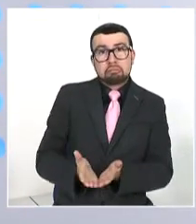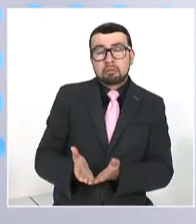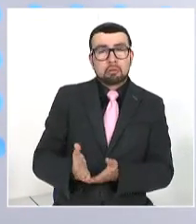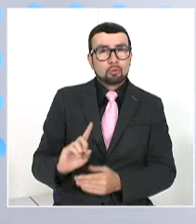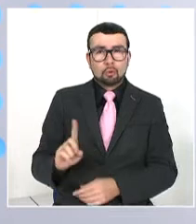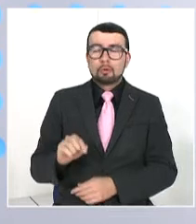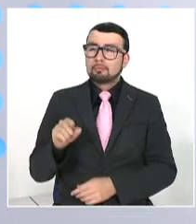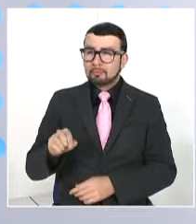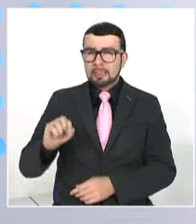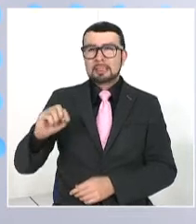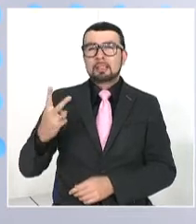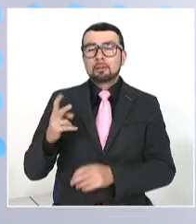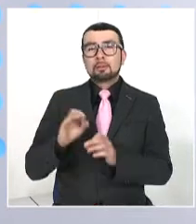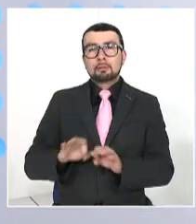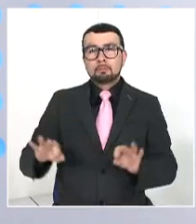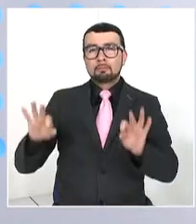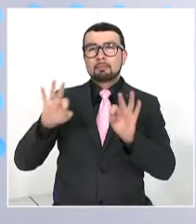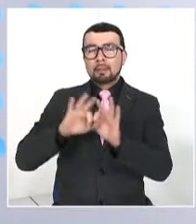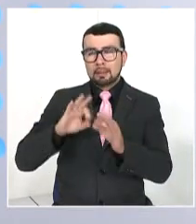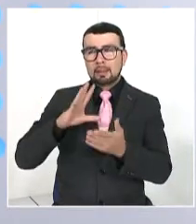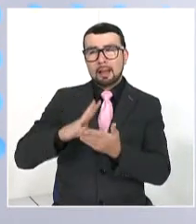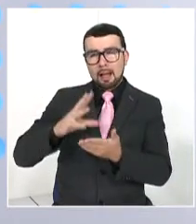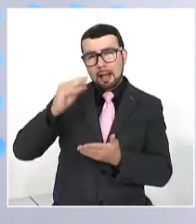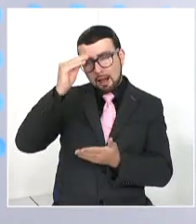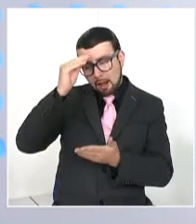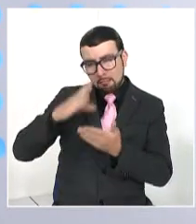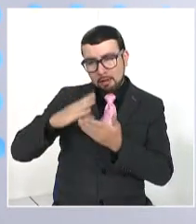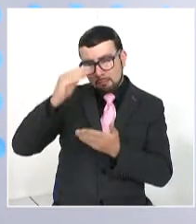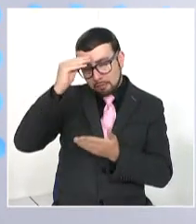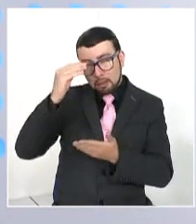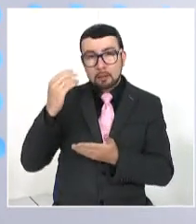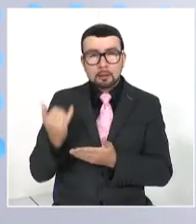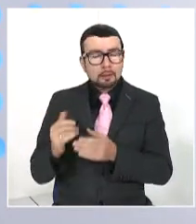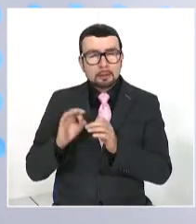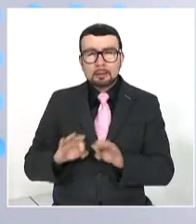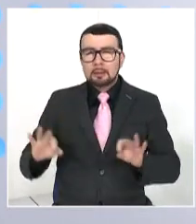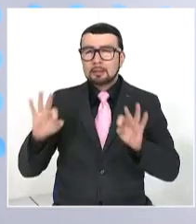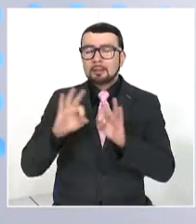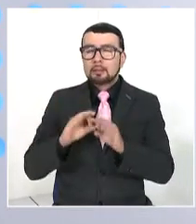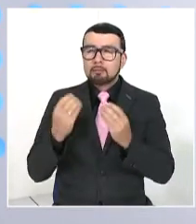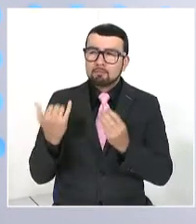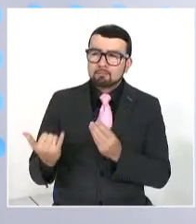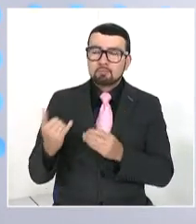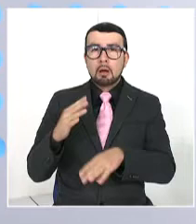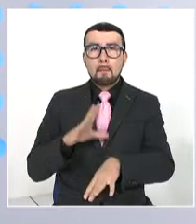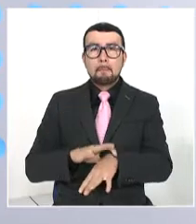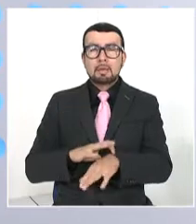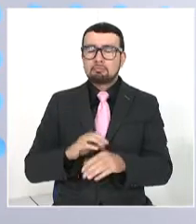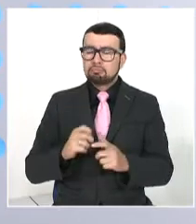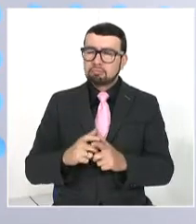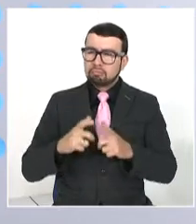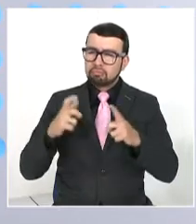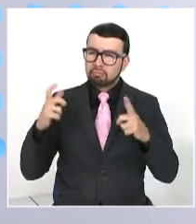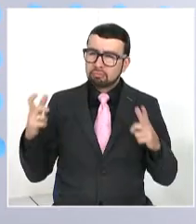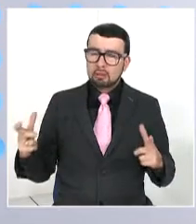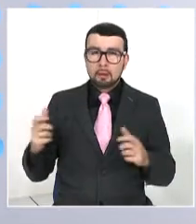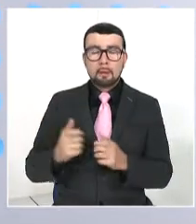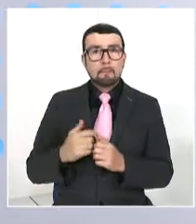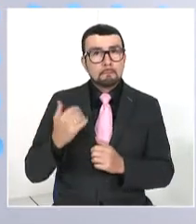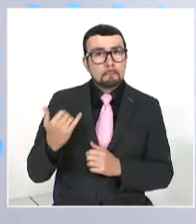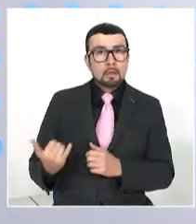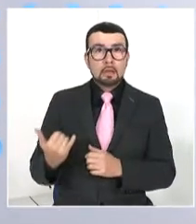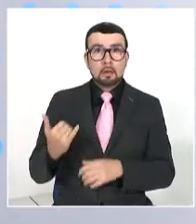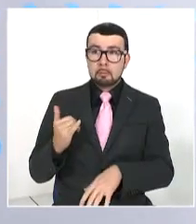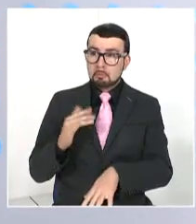importante. Nosotros siempre hemos insistido en lo amplia que es la medicina y que un médico no